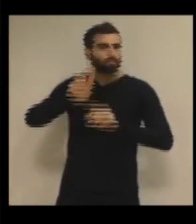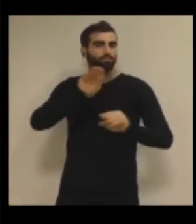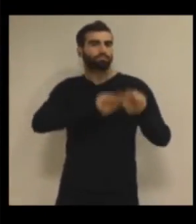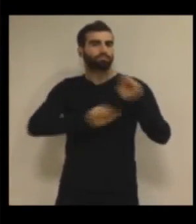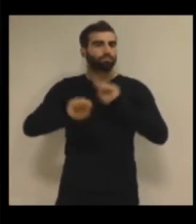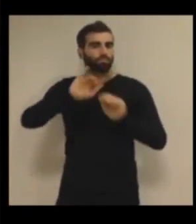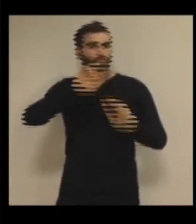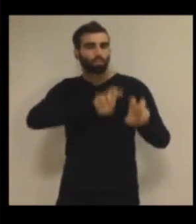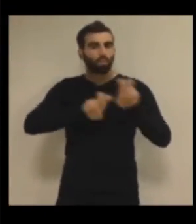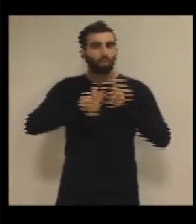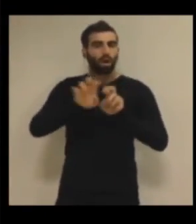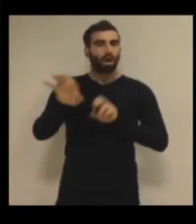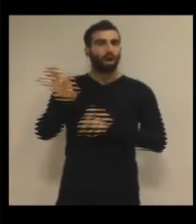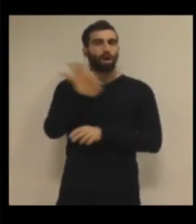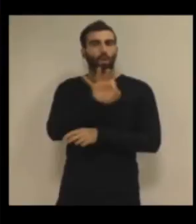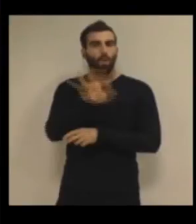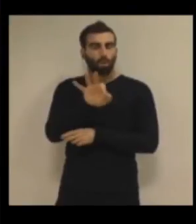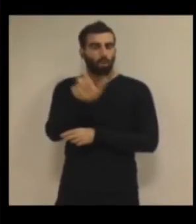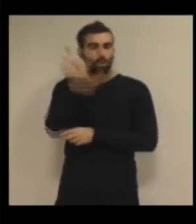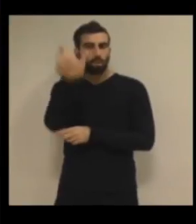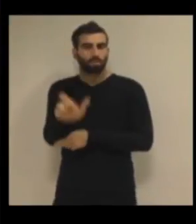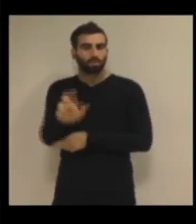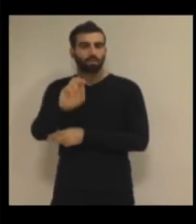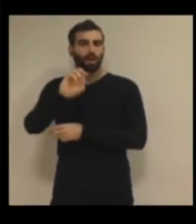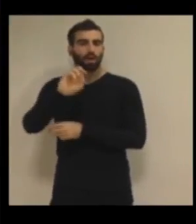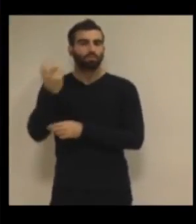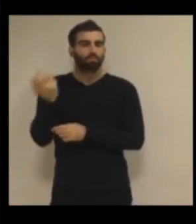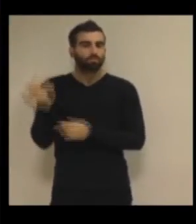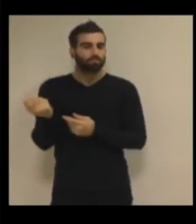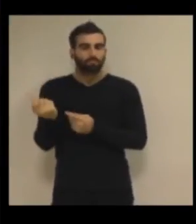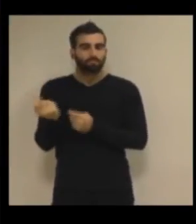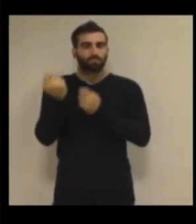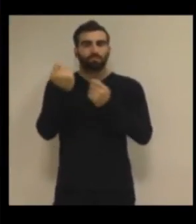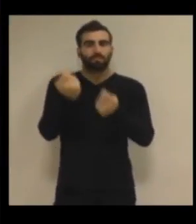quien tenga que ser facilita que otros lo resuelvan, ¿de acuerdo?